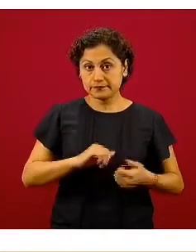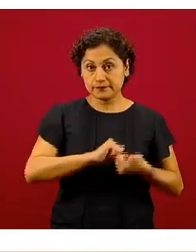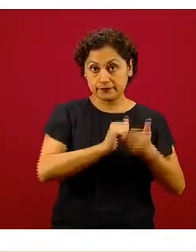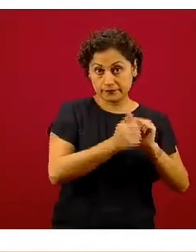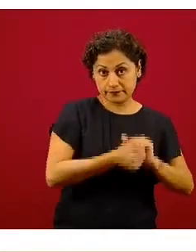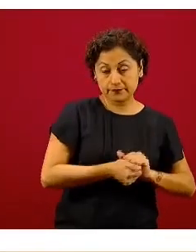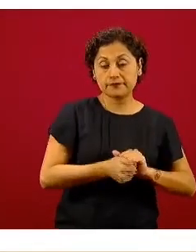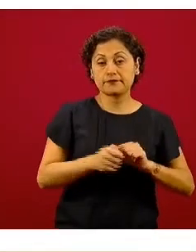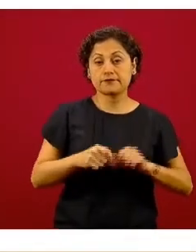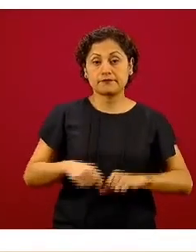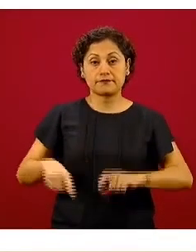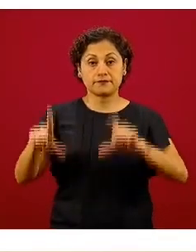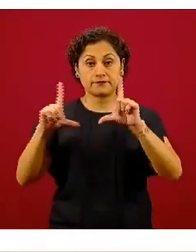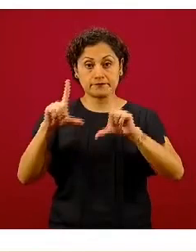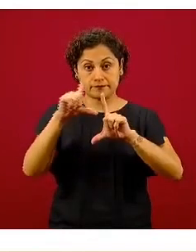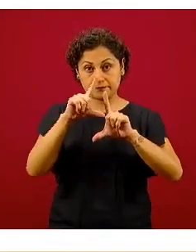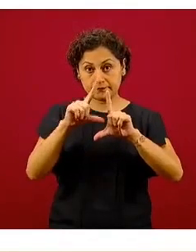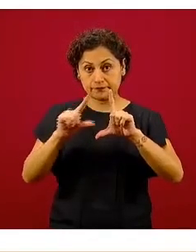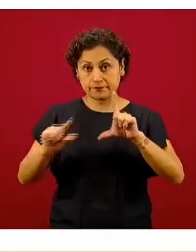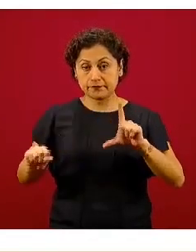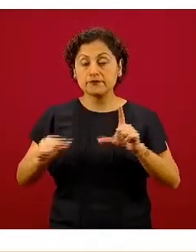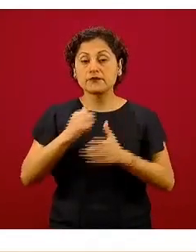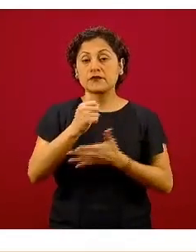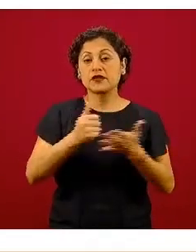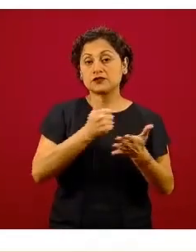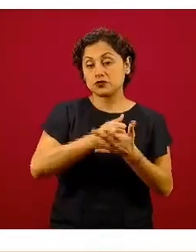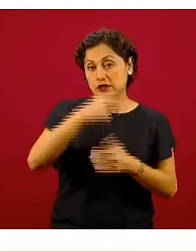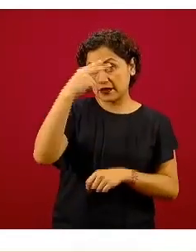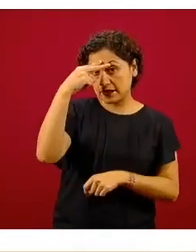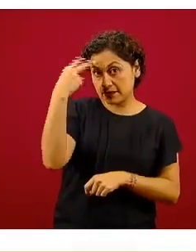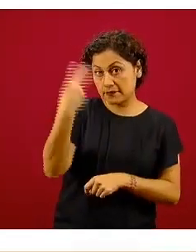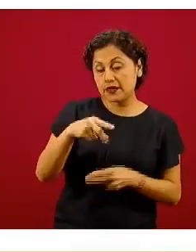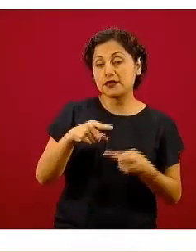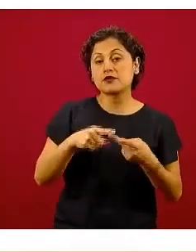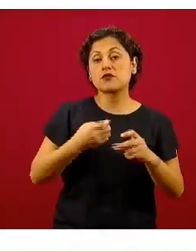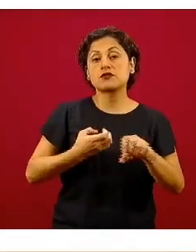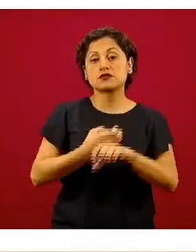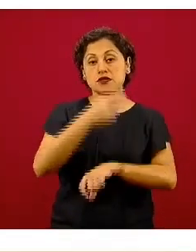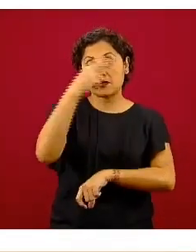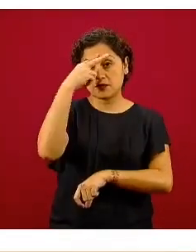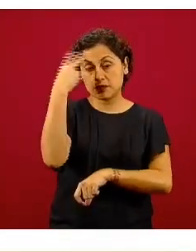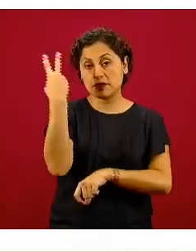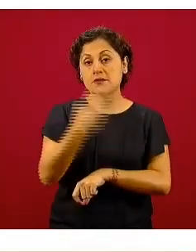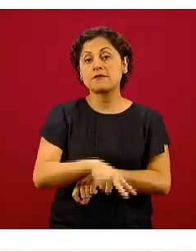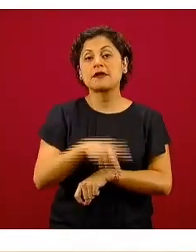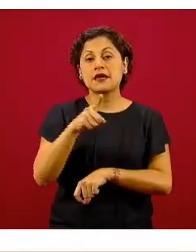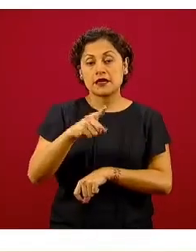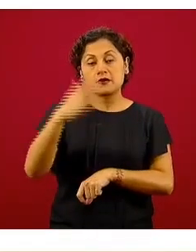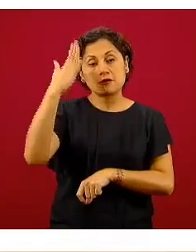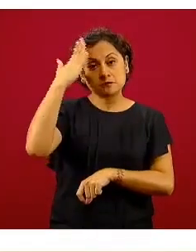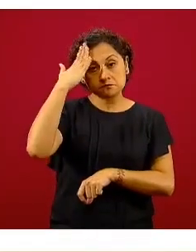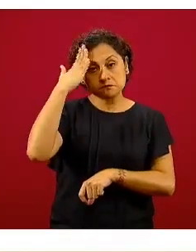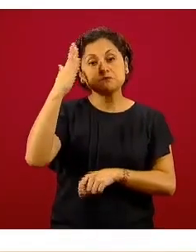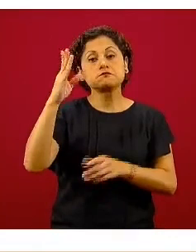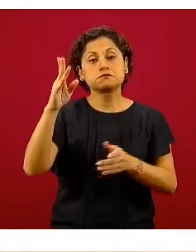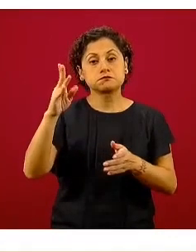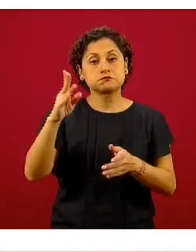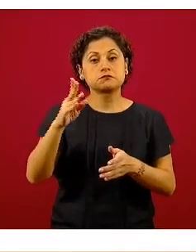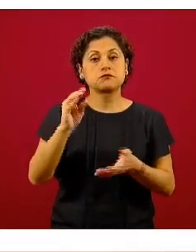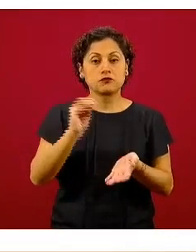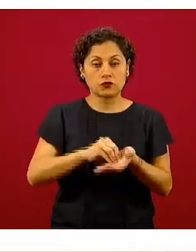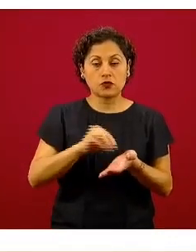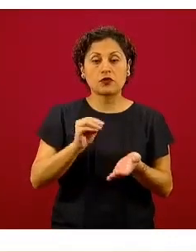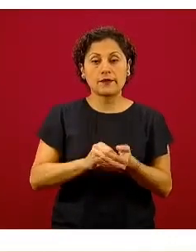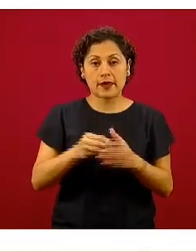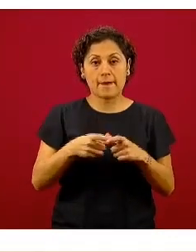distribución en orden ascendente. Ciudad de México y Estado de México son los que hasta el momento mantienen también la